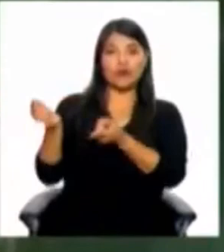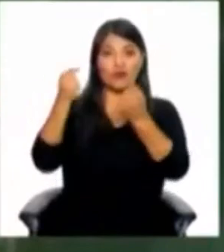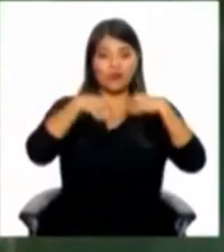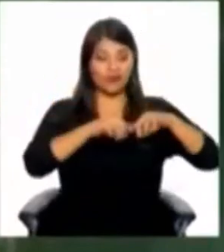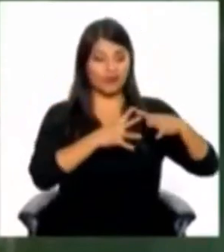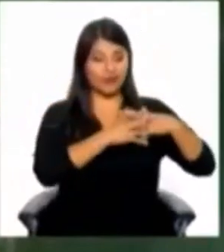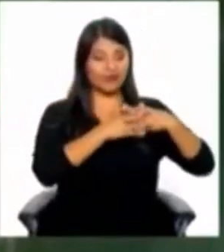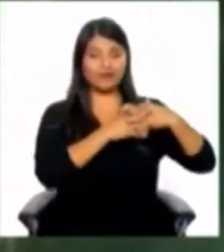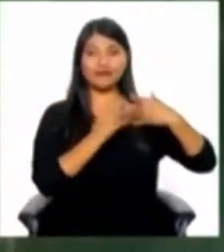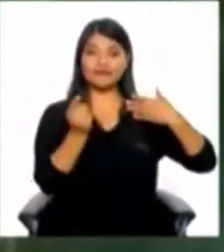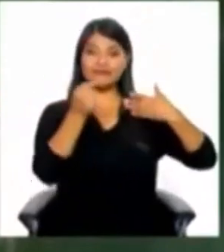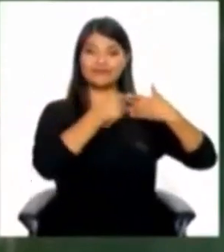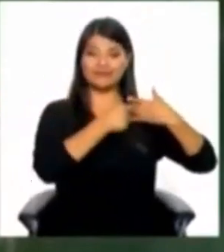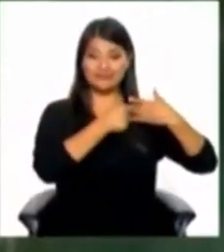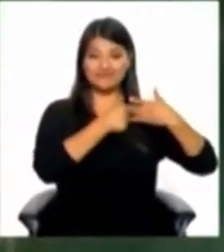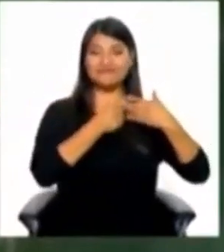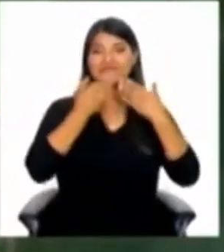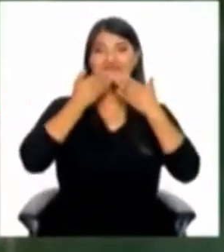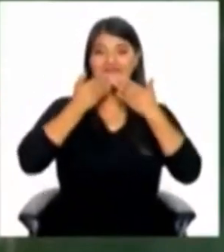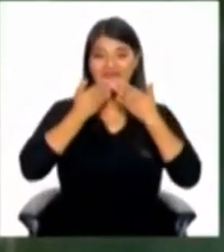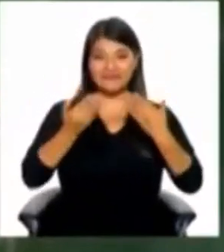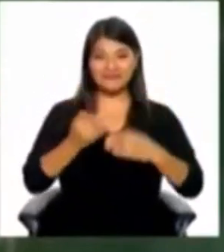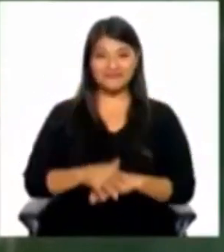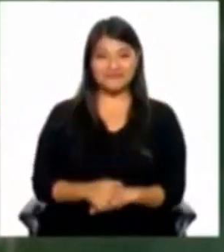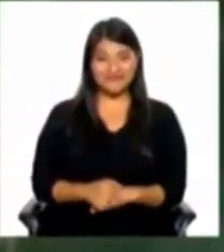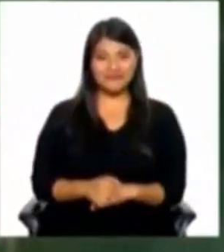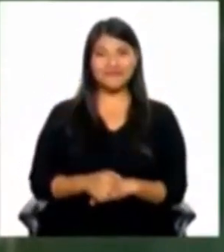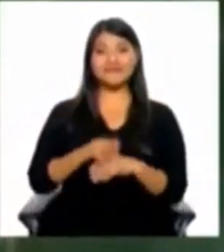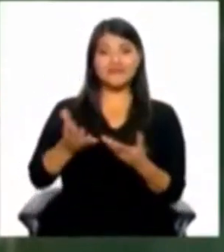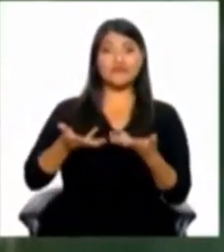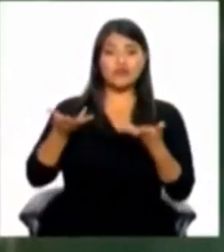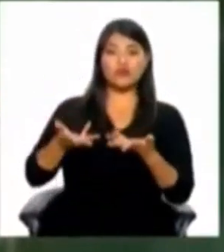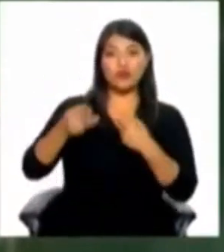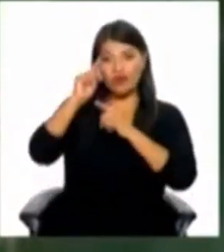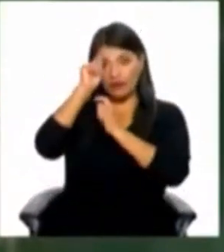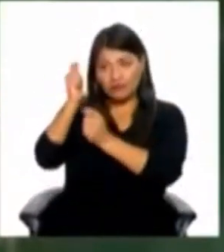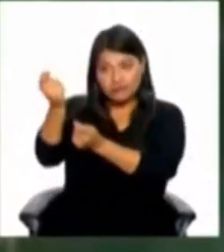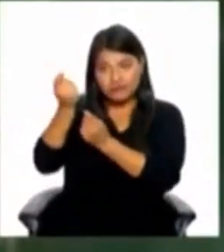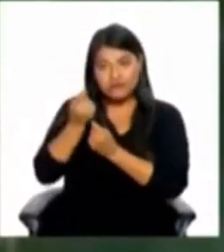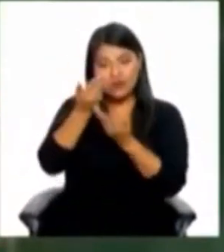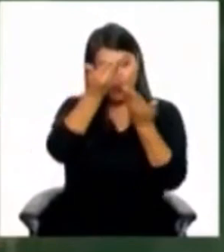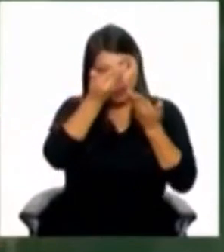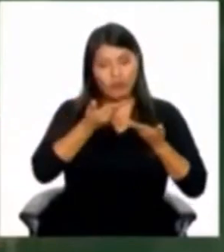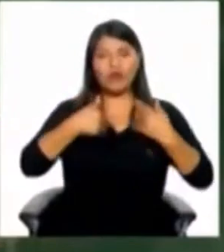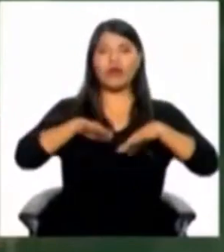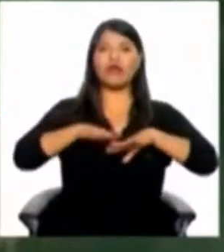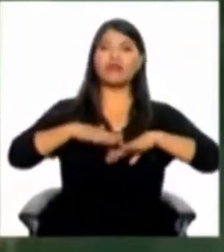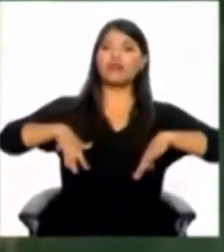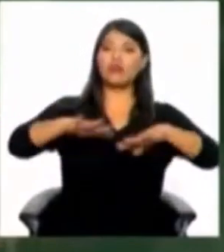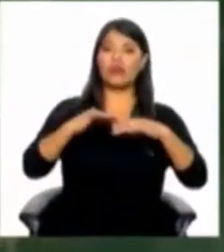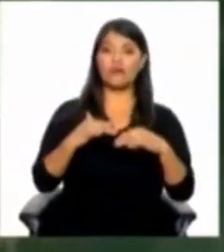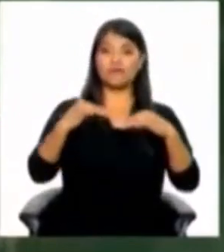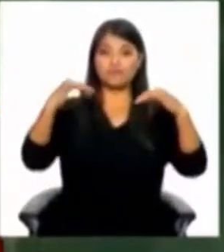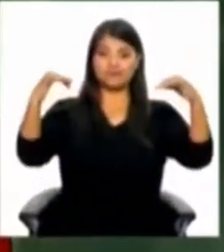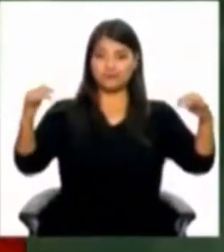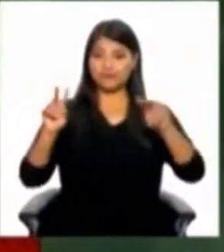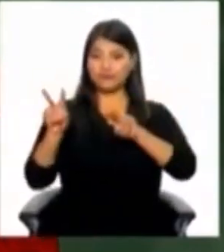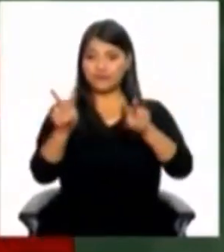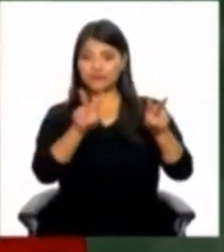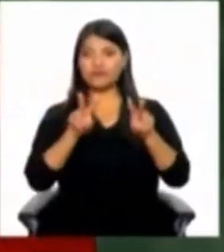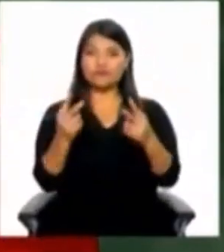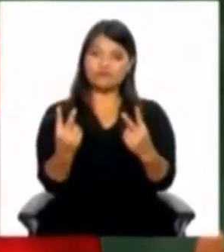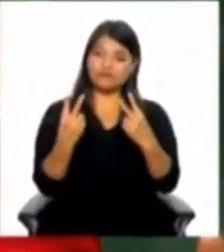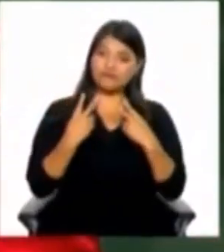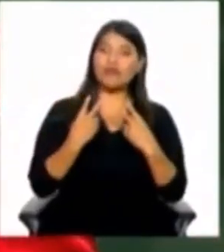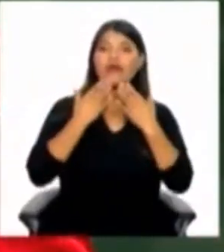Unidas, agradezco el reconocimiento de la comunidad internacional. El Perú está